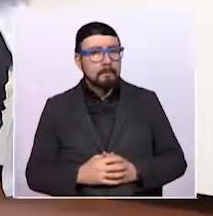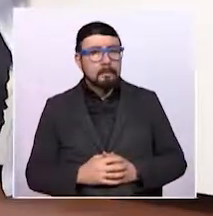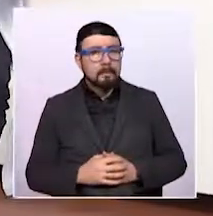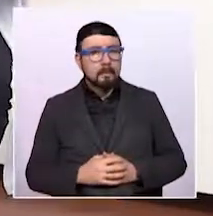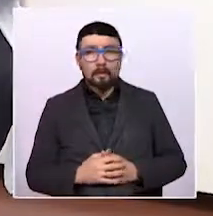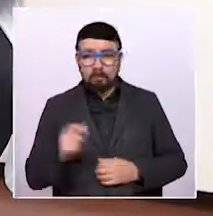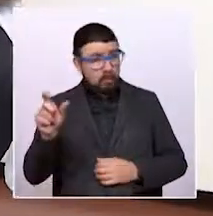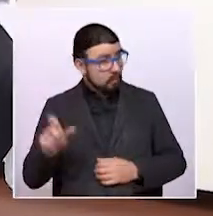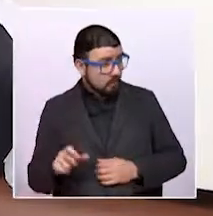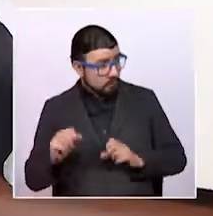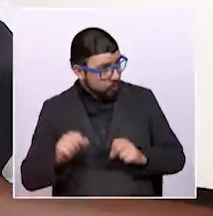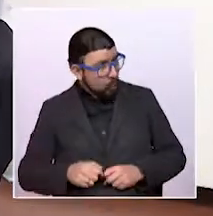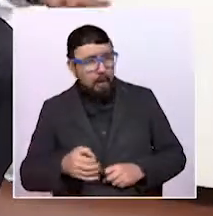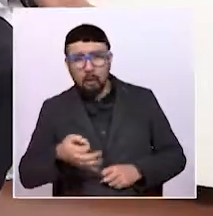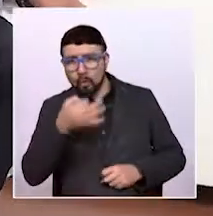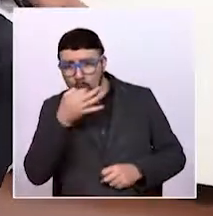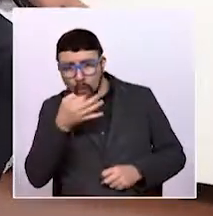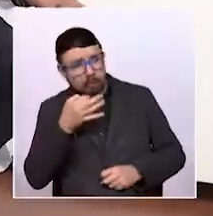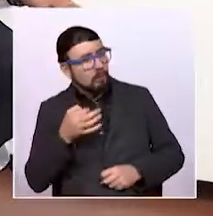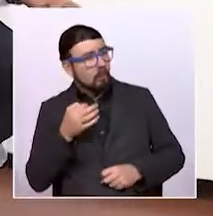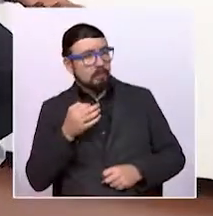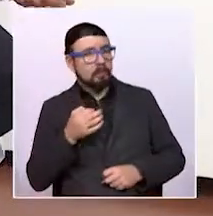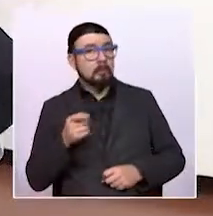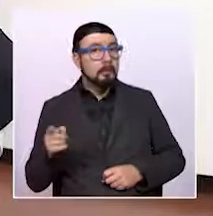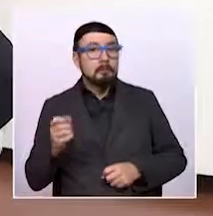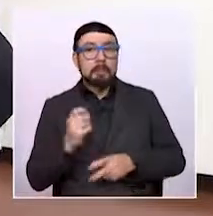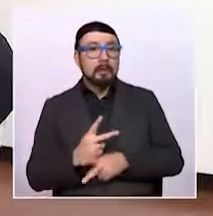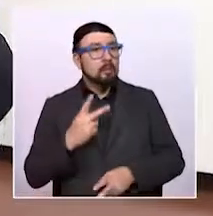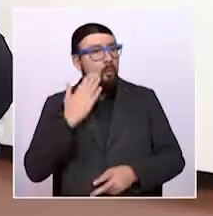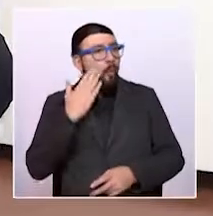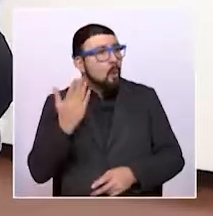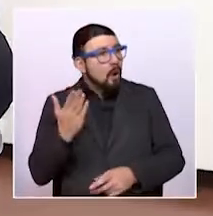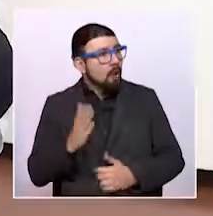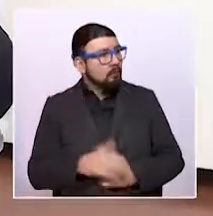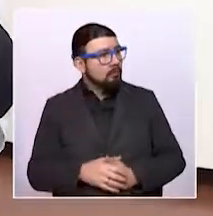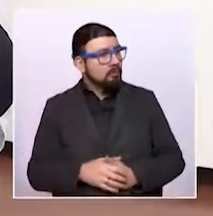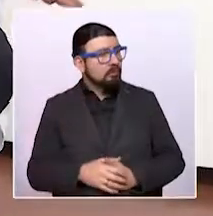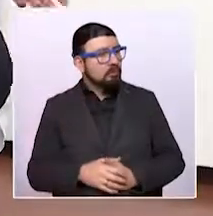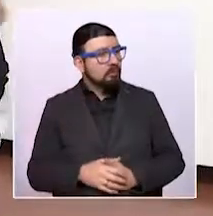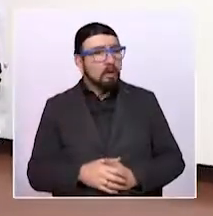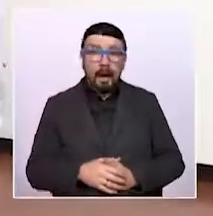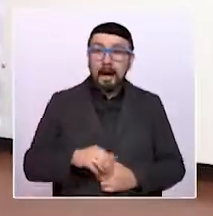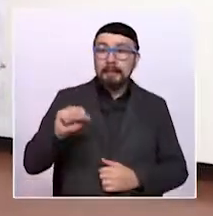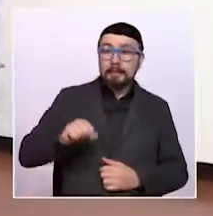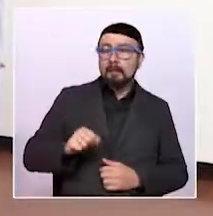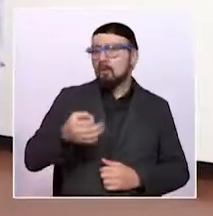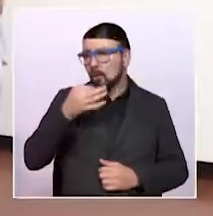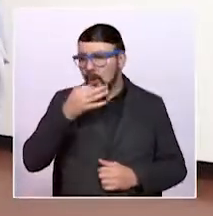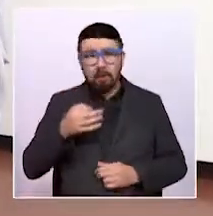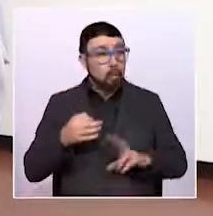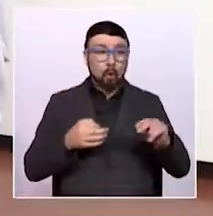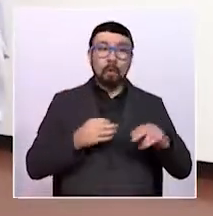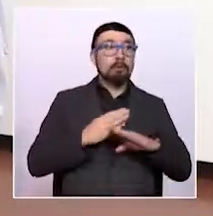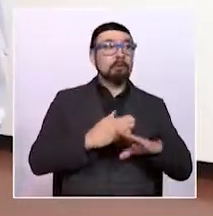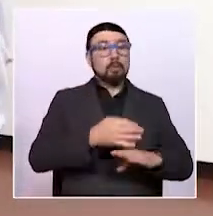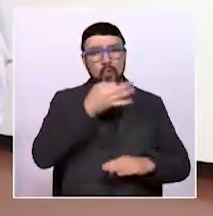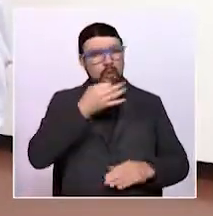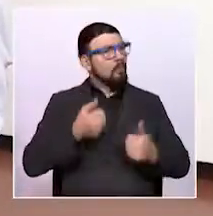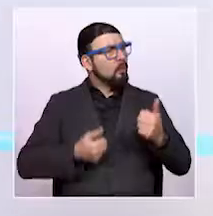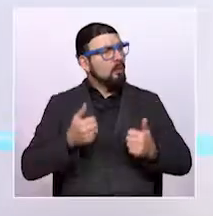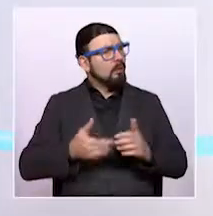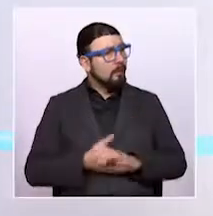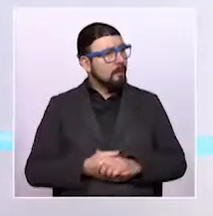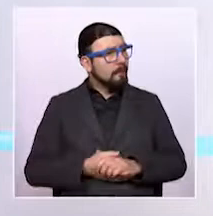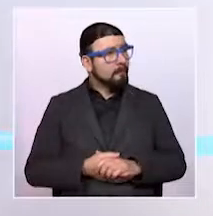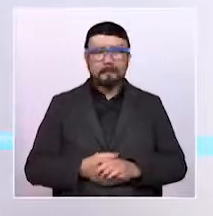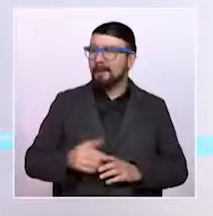medicamentos durante el embarazo cuando hay más riesgo cuál es y cuáles no esté aquí es muy